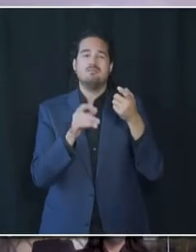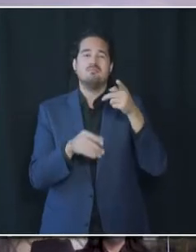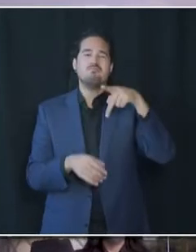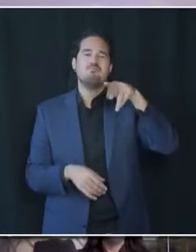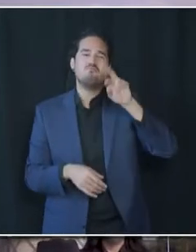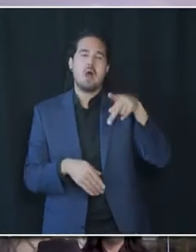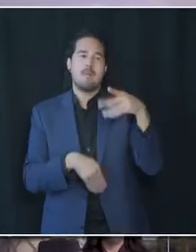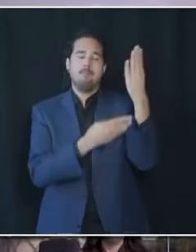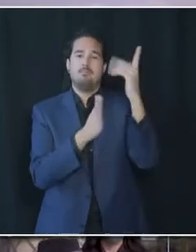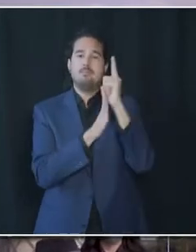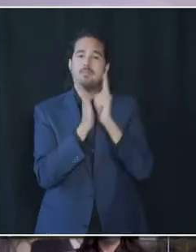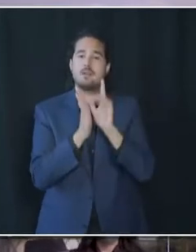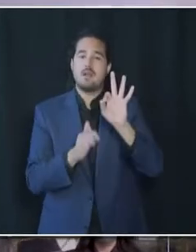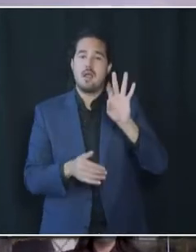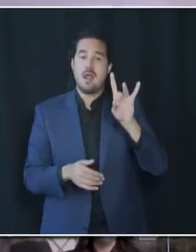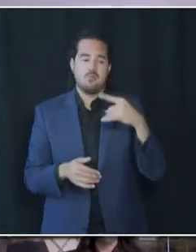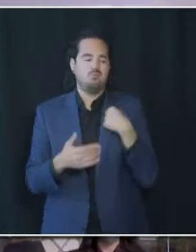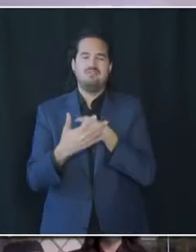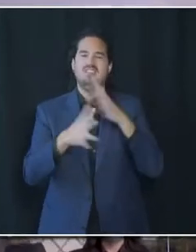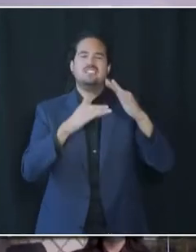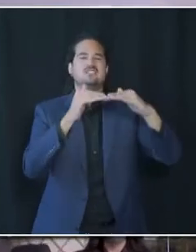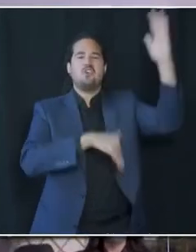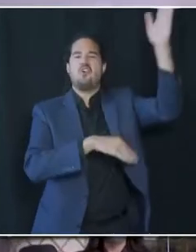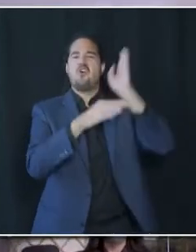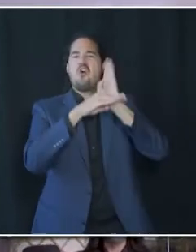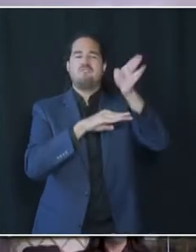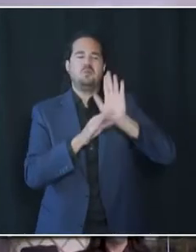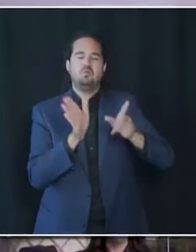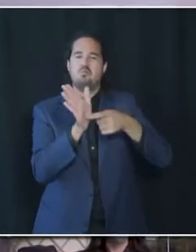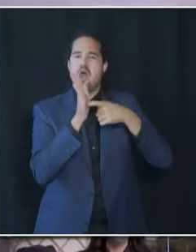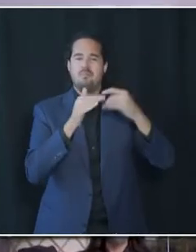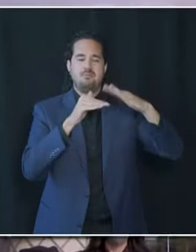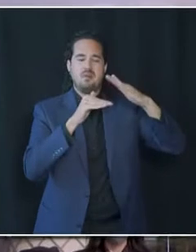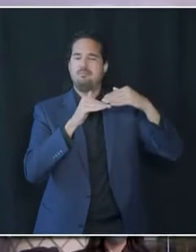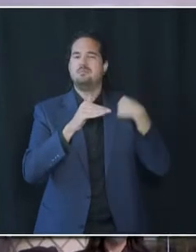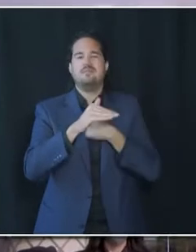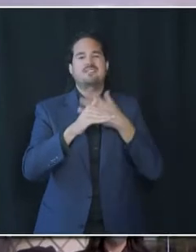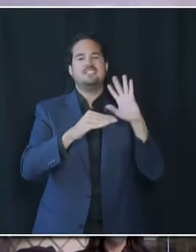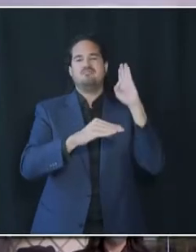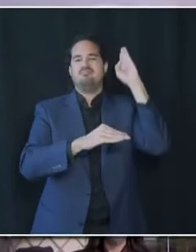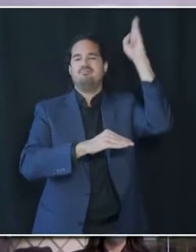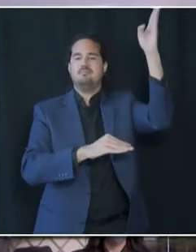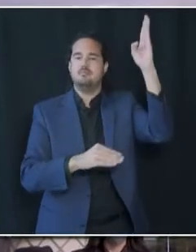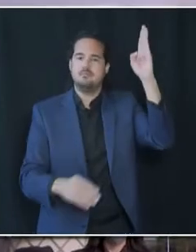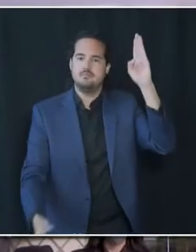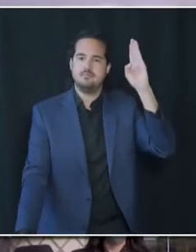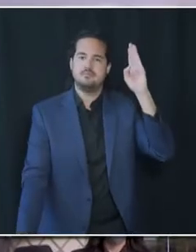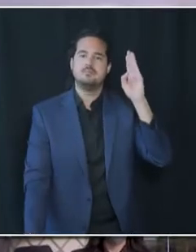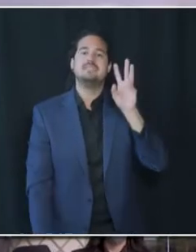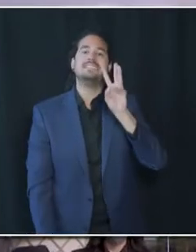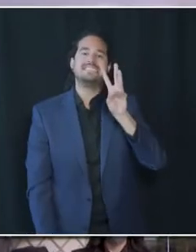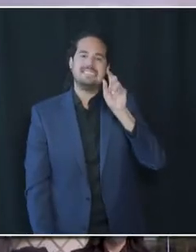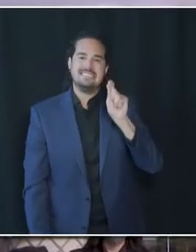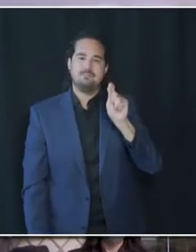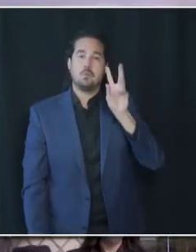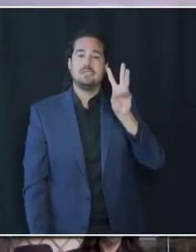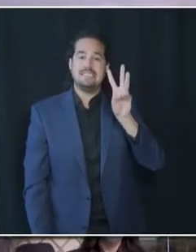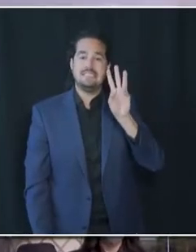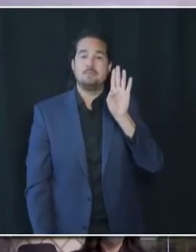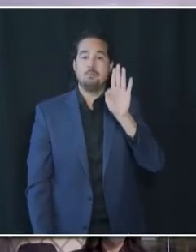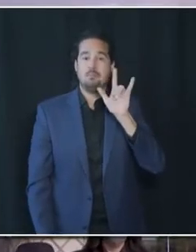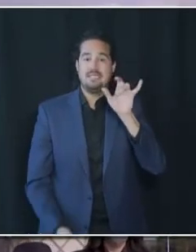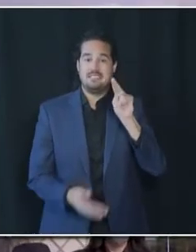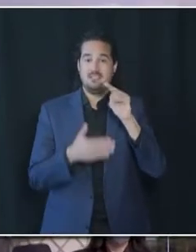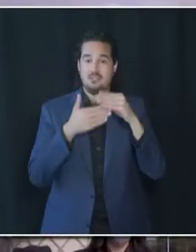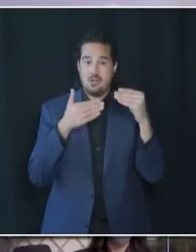trabajando allegada mente con la legislatura para poder generar 6,6 mil millones de dólares en un paquete de acción